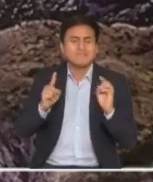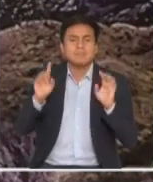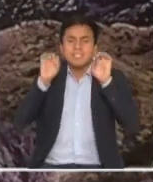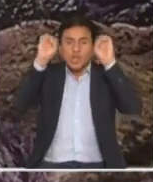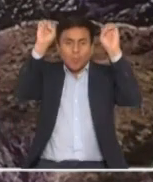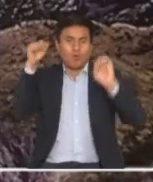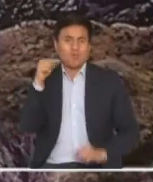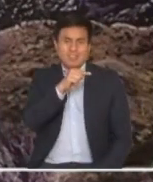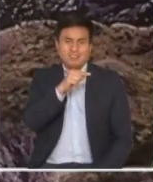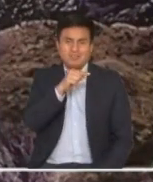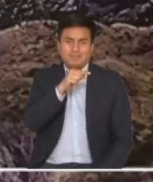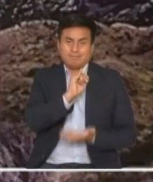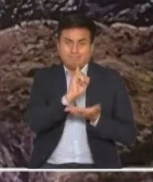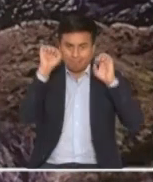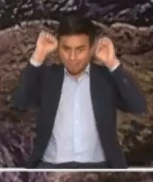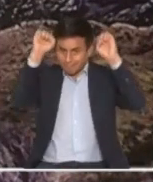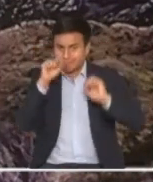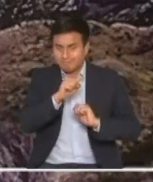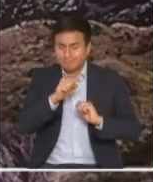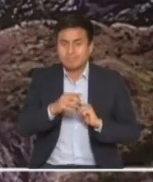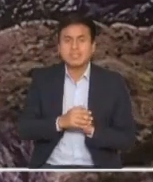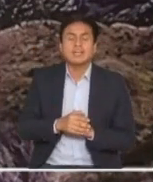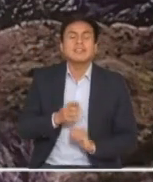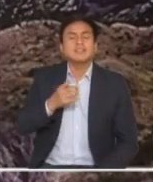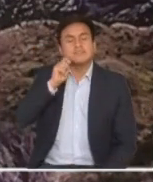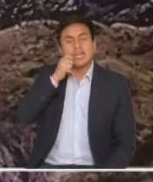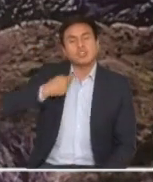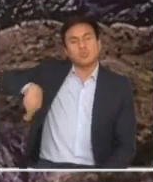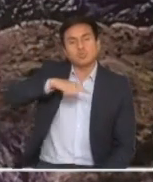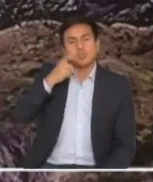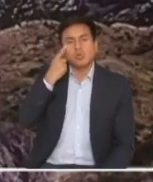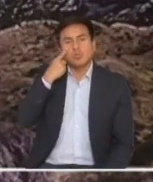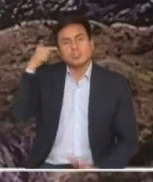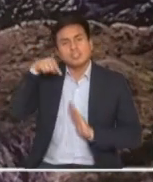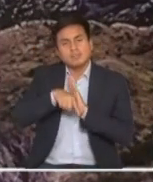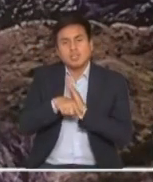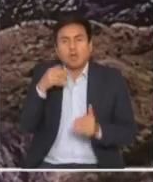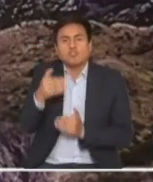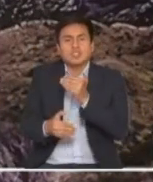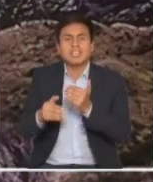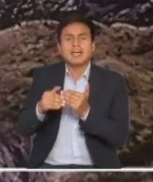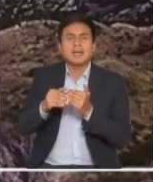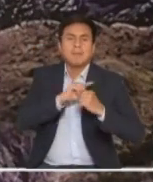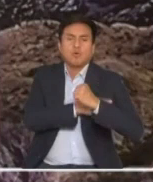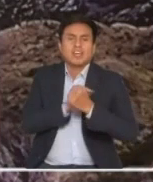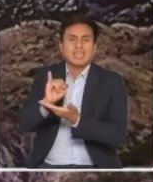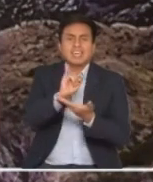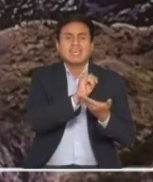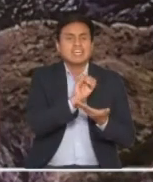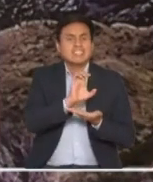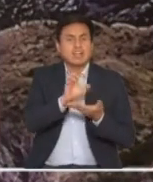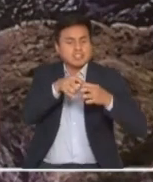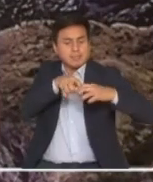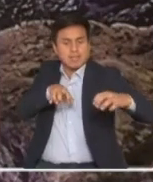Ministerio Público Ah entonces en esto tenemos tenos que tener pleno conocimiento de cómo funcionan los poderes del estado y la separación